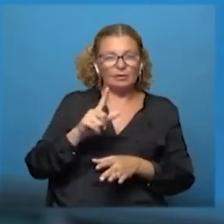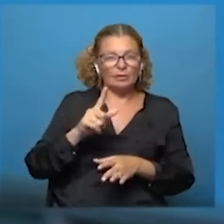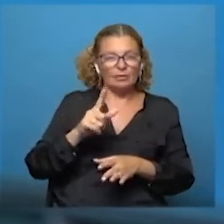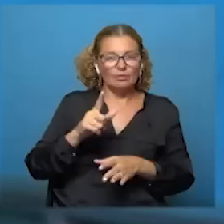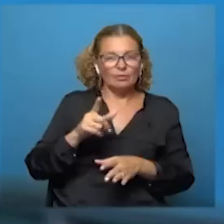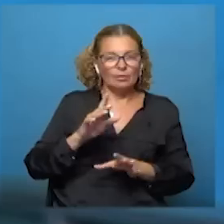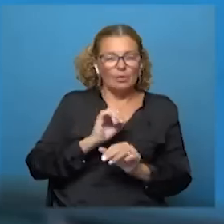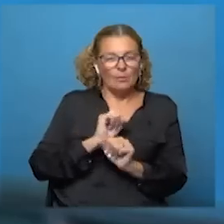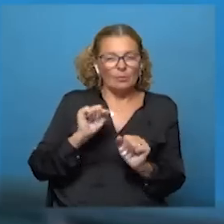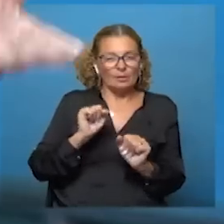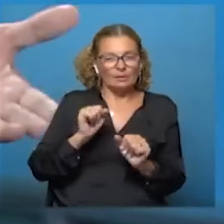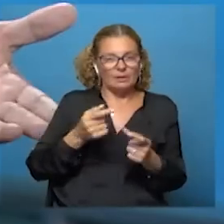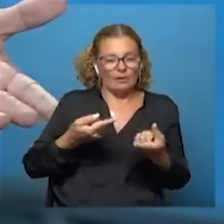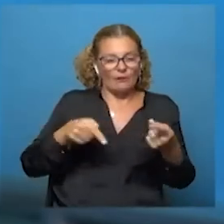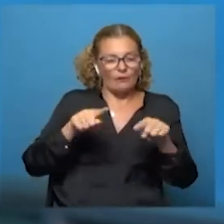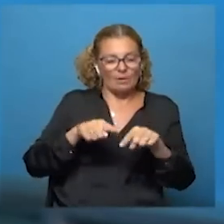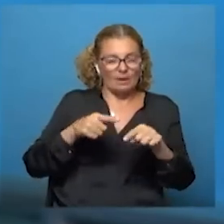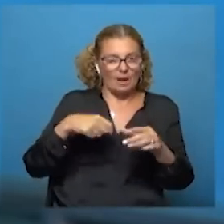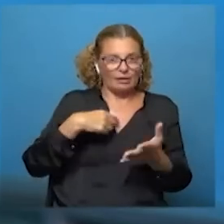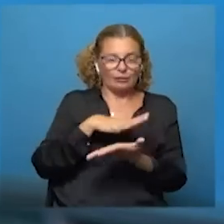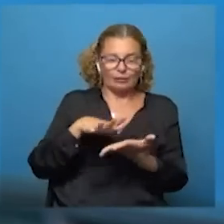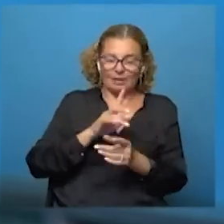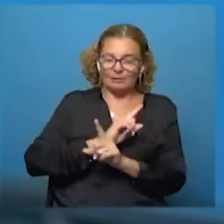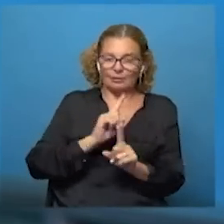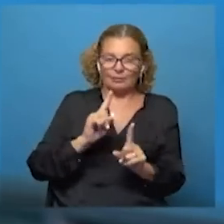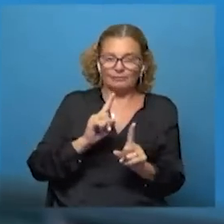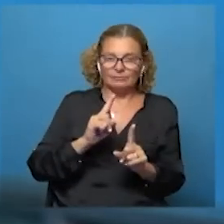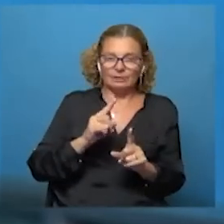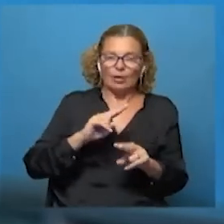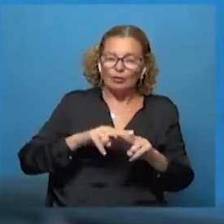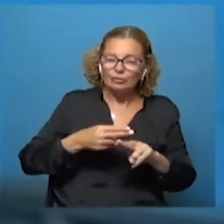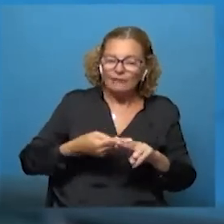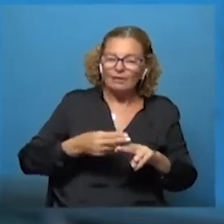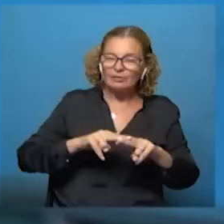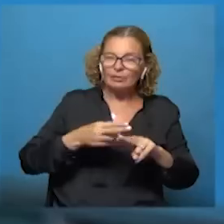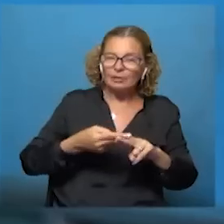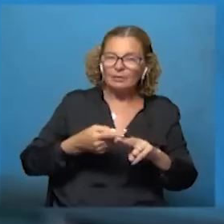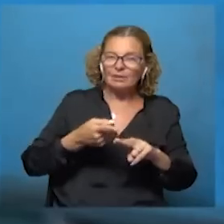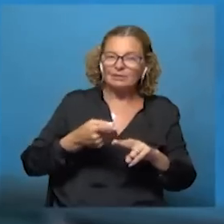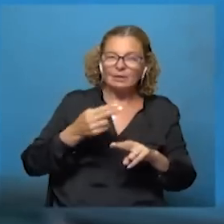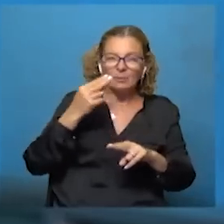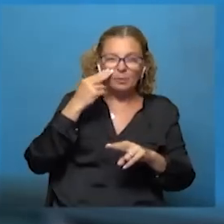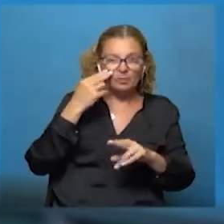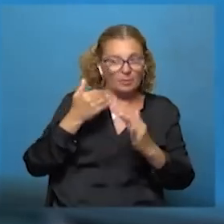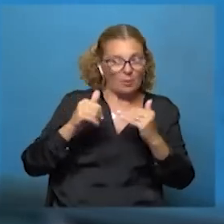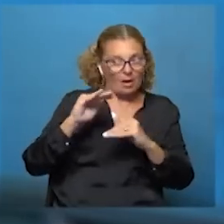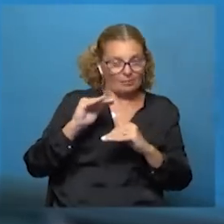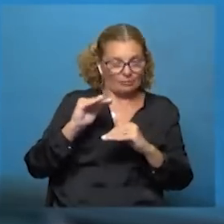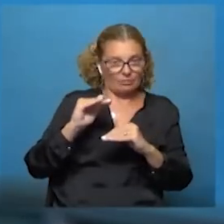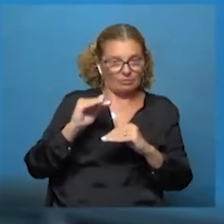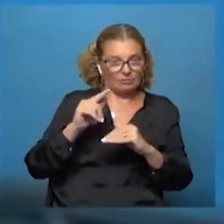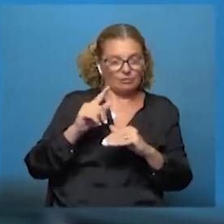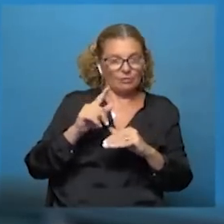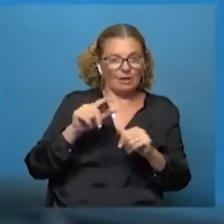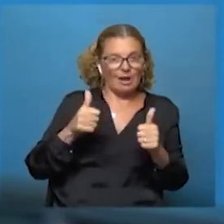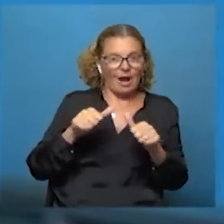de reintegrarse a la sociedad el nivel de reincidencia y de reiteraciones muy alto este si